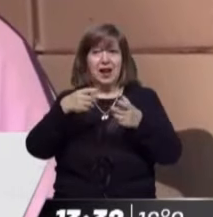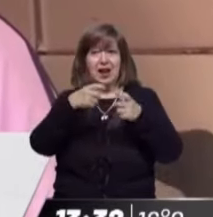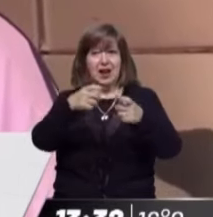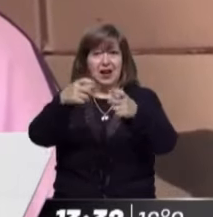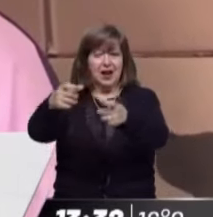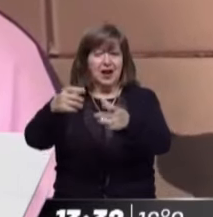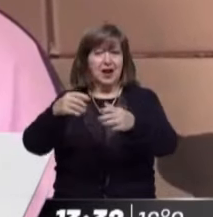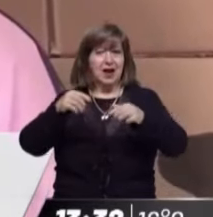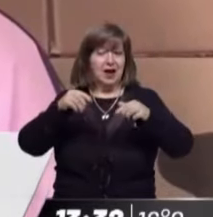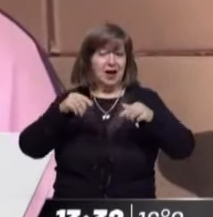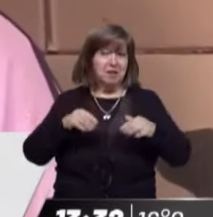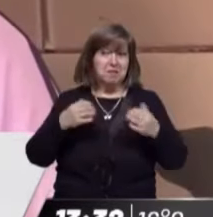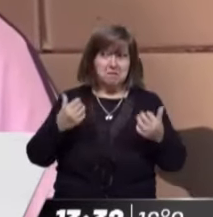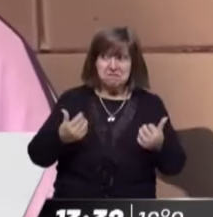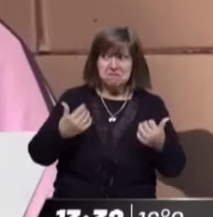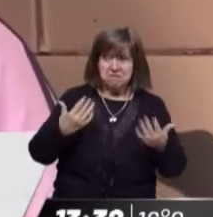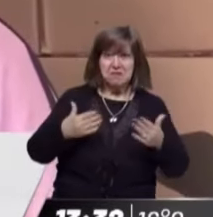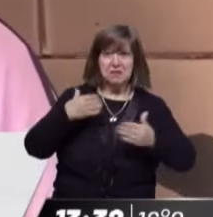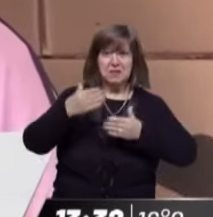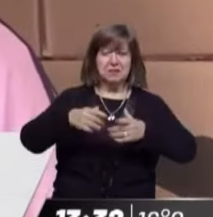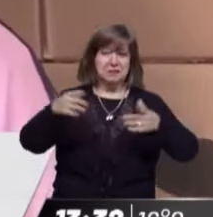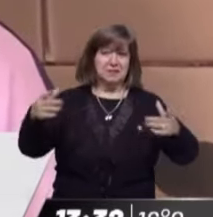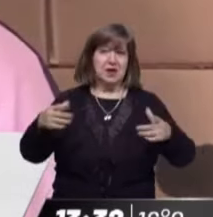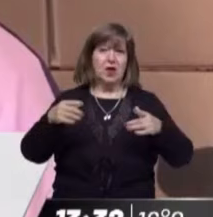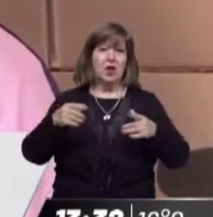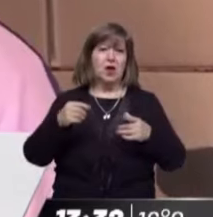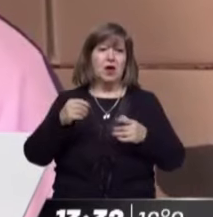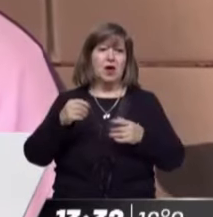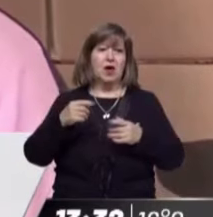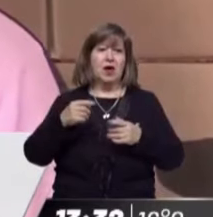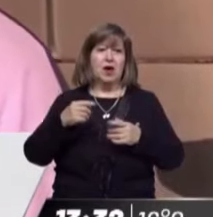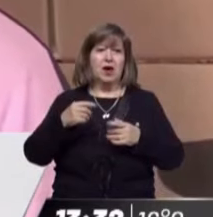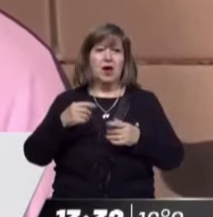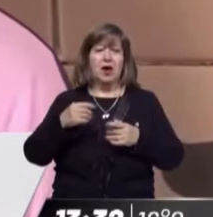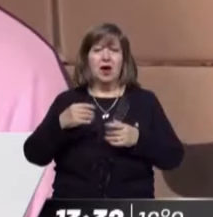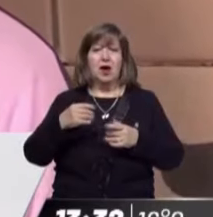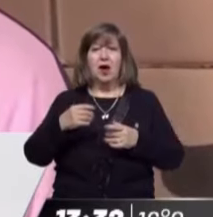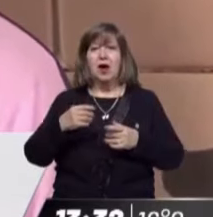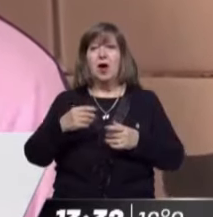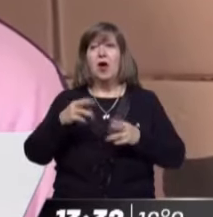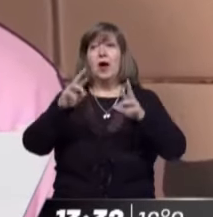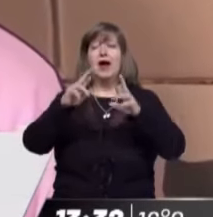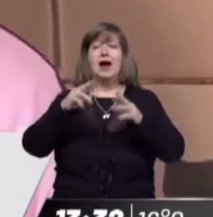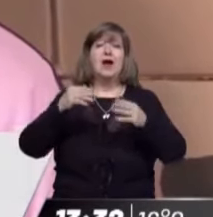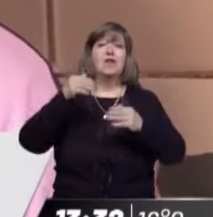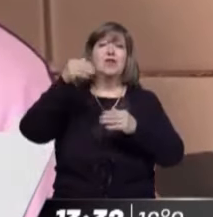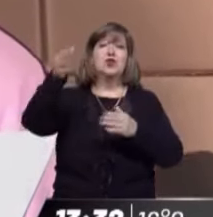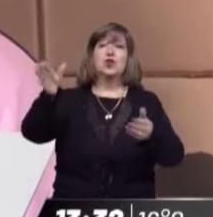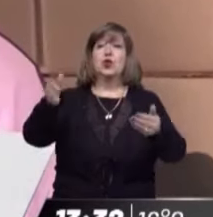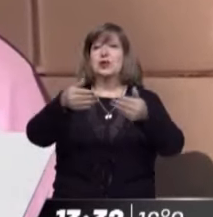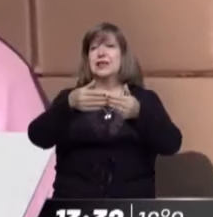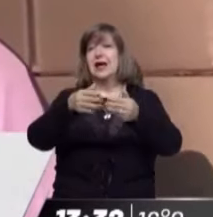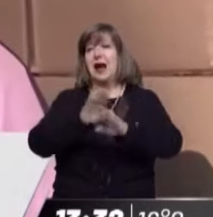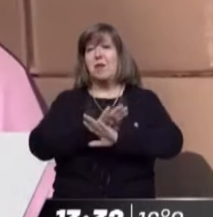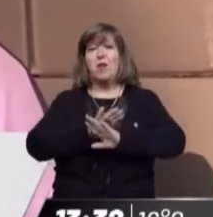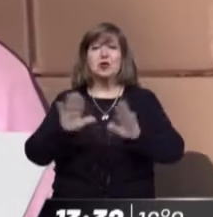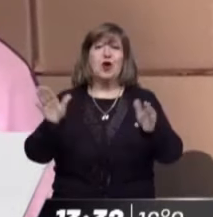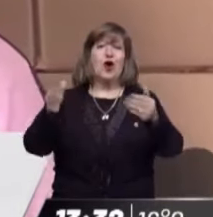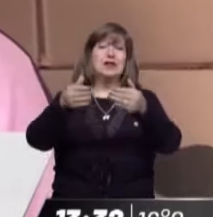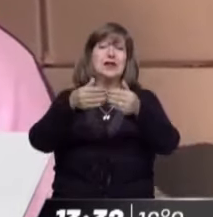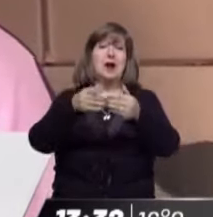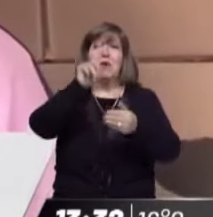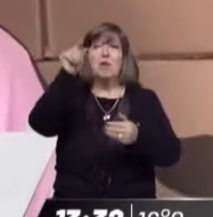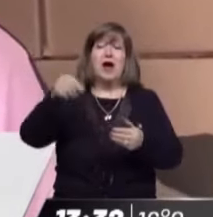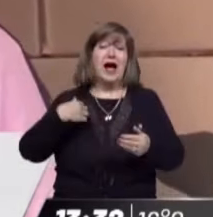30 es grande cuando entregó 3000 y va a ser grande el día que cierre porque no no haga más falta Dios quiera que lleguemos a una Argentina